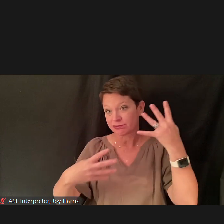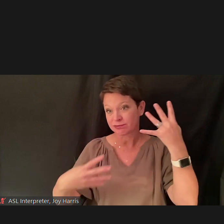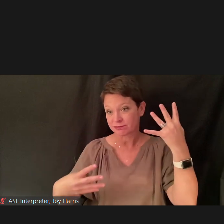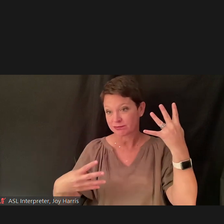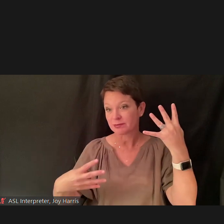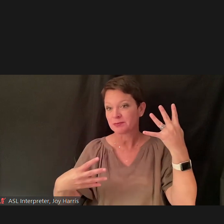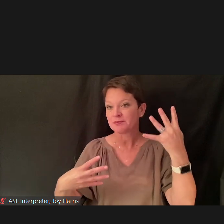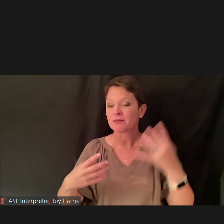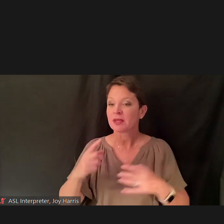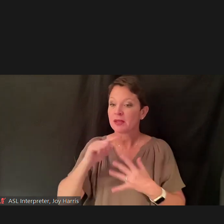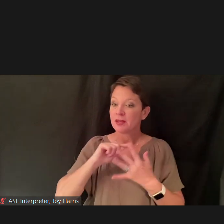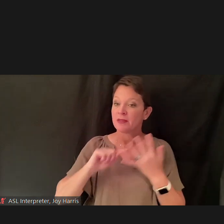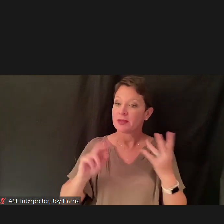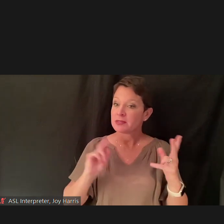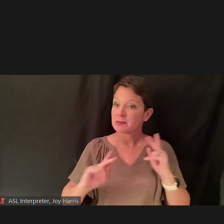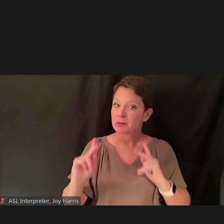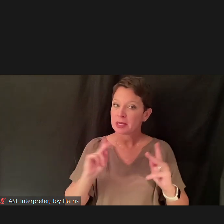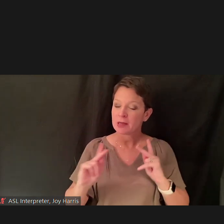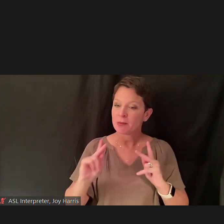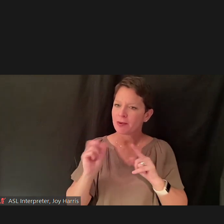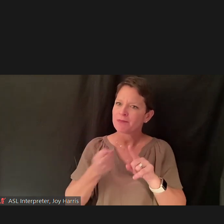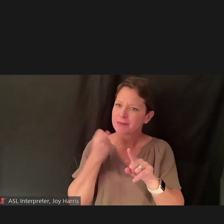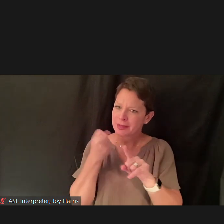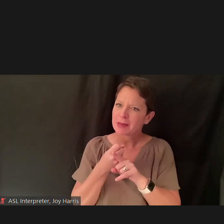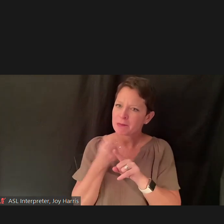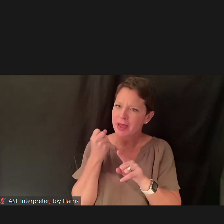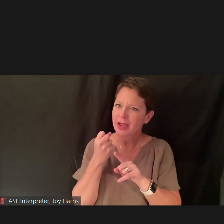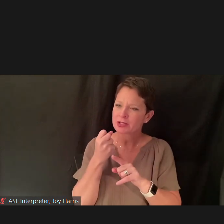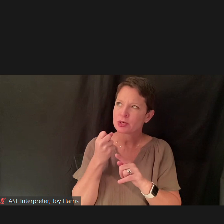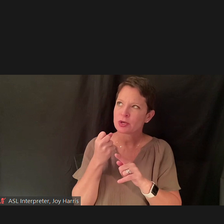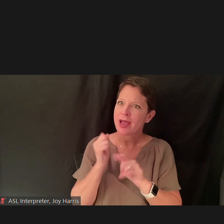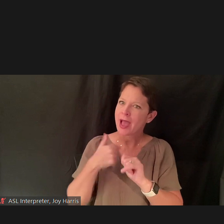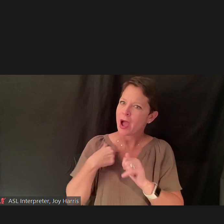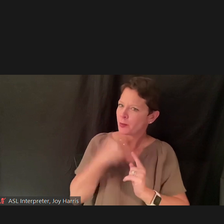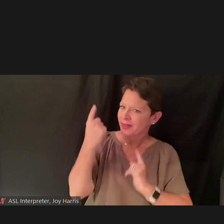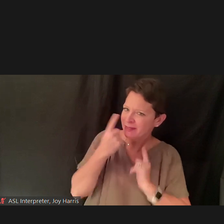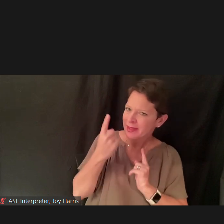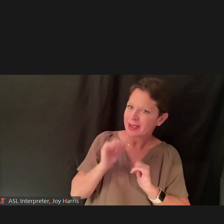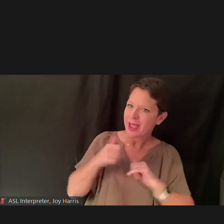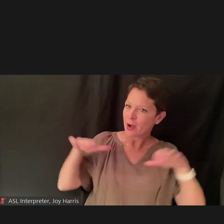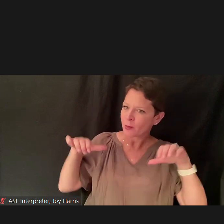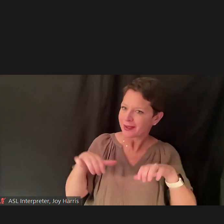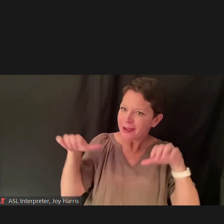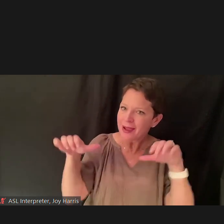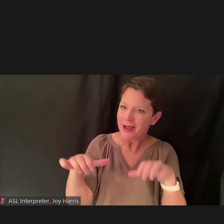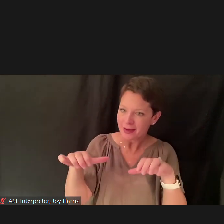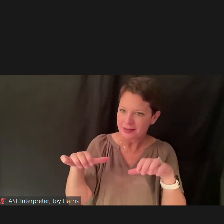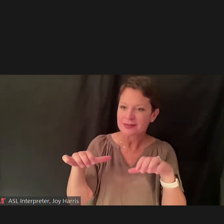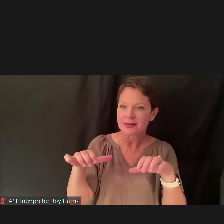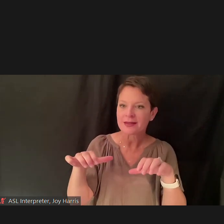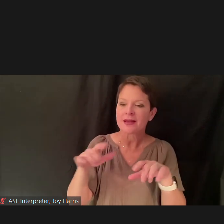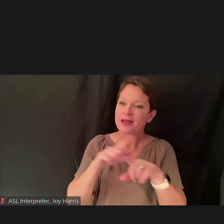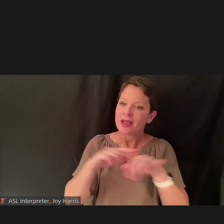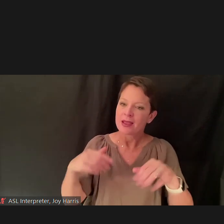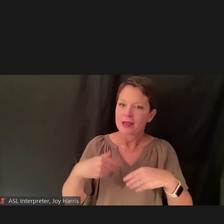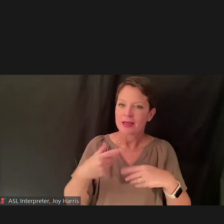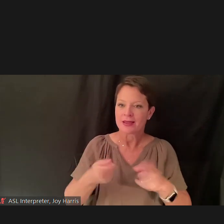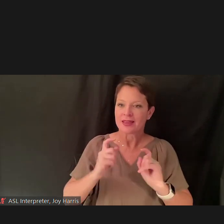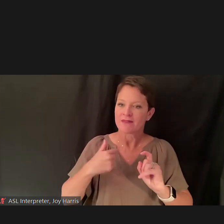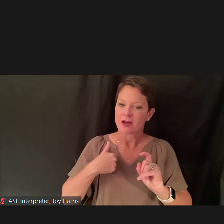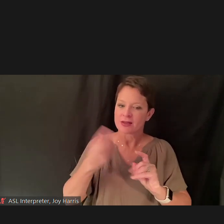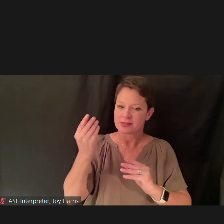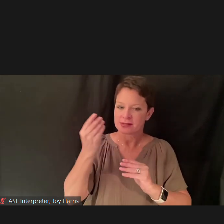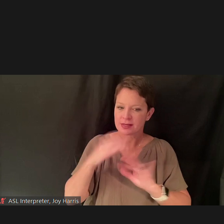comunitario. These Todos. people make an impact on what we Estas think, personas how we hacen act, un impacto en and cómo provide us pensamos, with cómo important